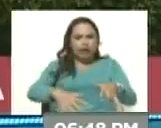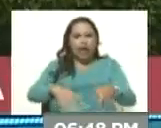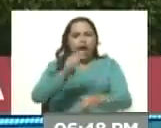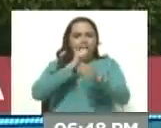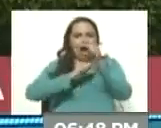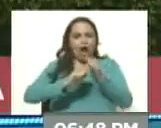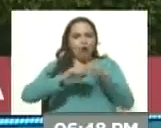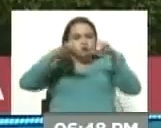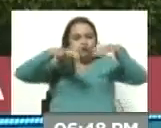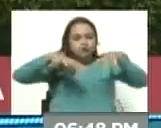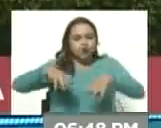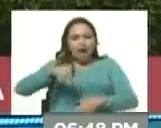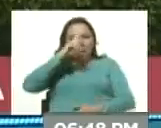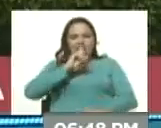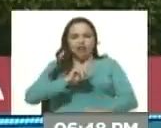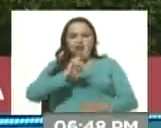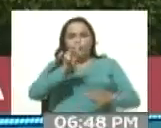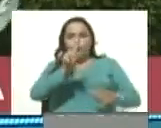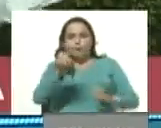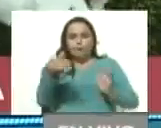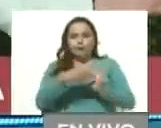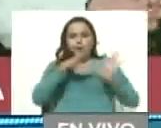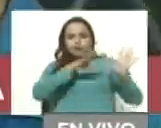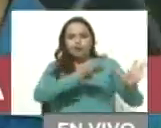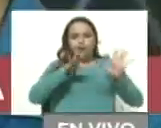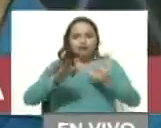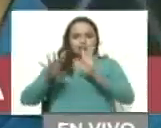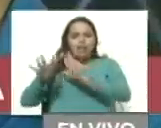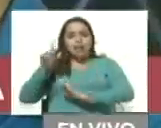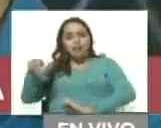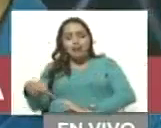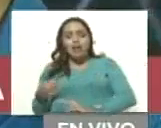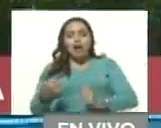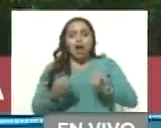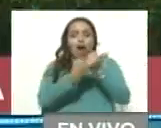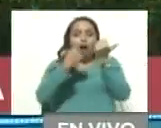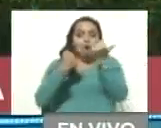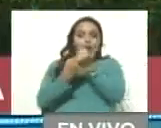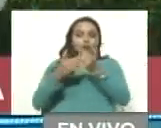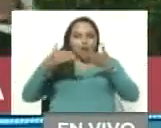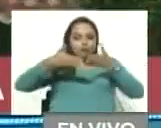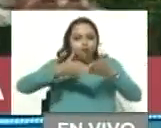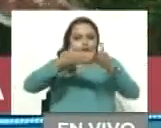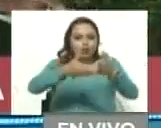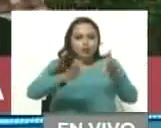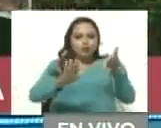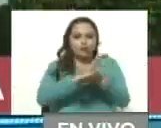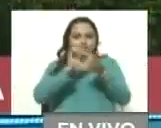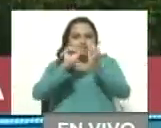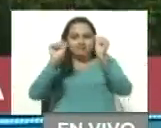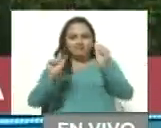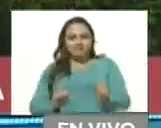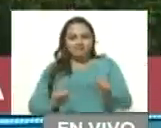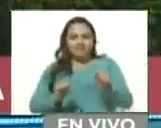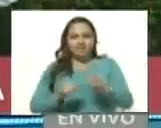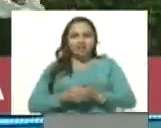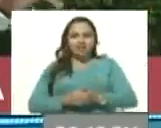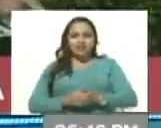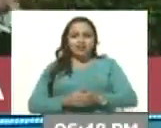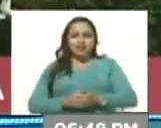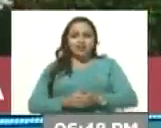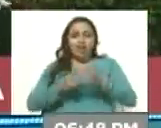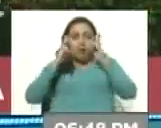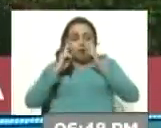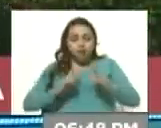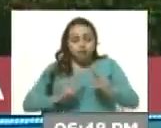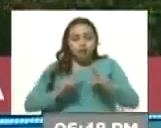que hemos hecho un trabajo profundo ahorita con el apoyo de bolipuertos también en todo lo que es el sistema de drenaje de todo este 5 kilómetros de